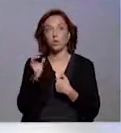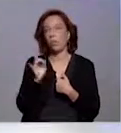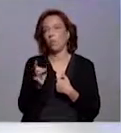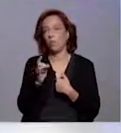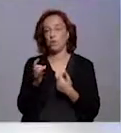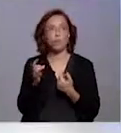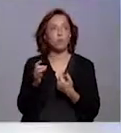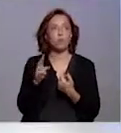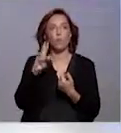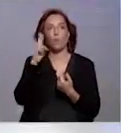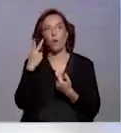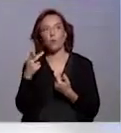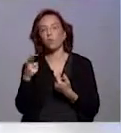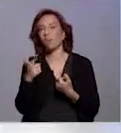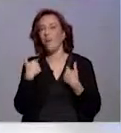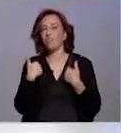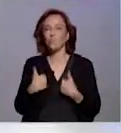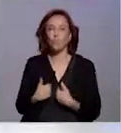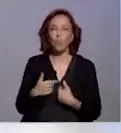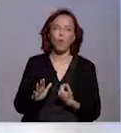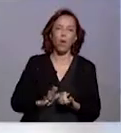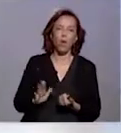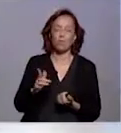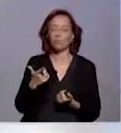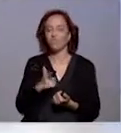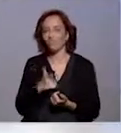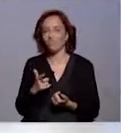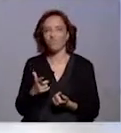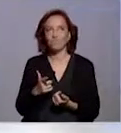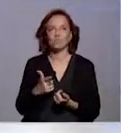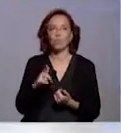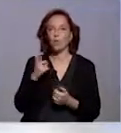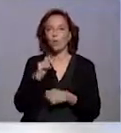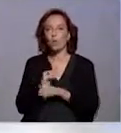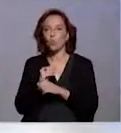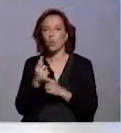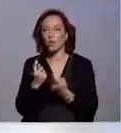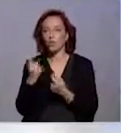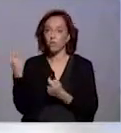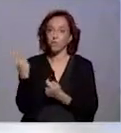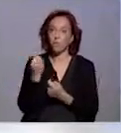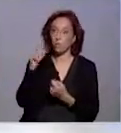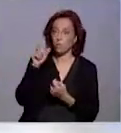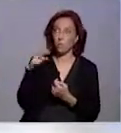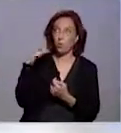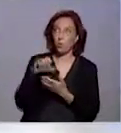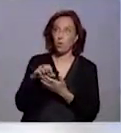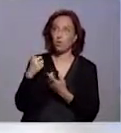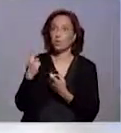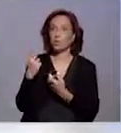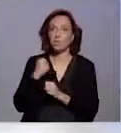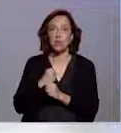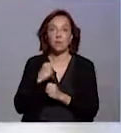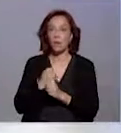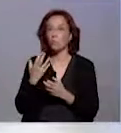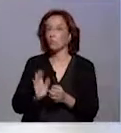que generalizar en esto siempre que no tiene la actitud y las ganas no ni esa cultura que se necesita y viene un extranjero que viene por necesidad